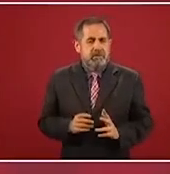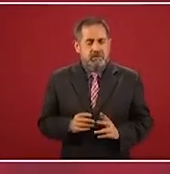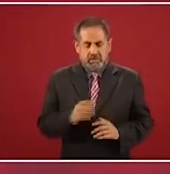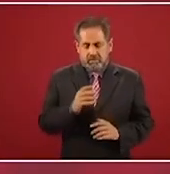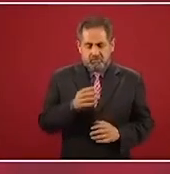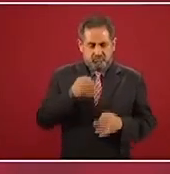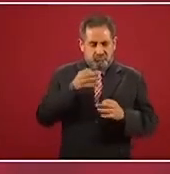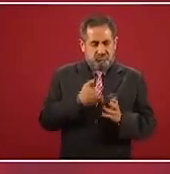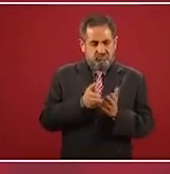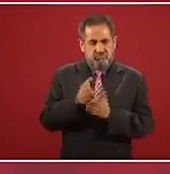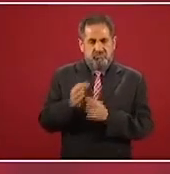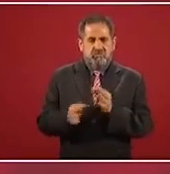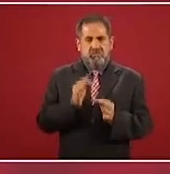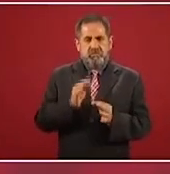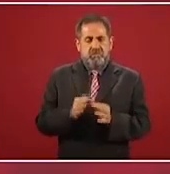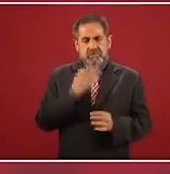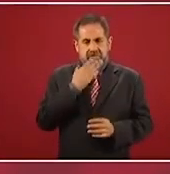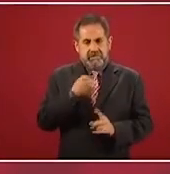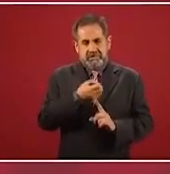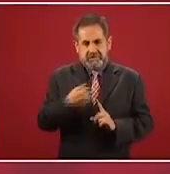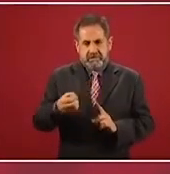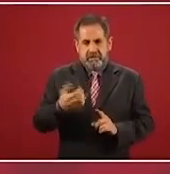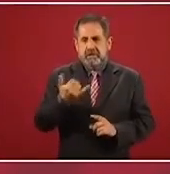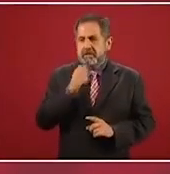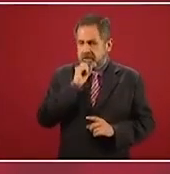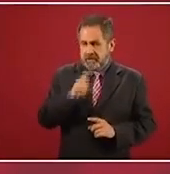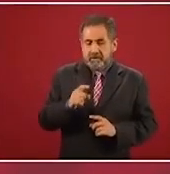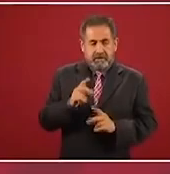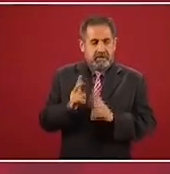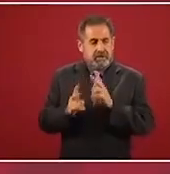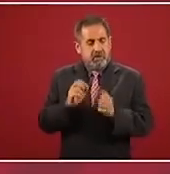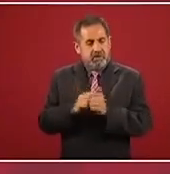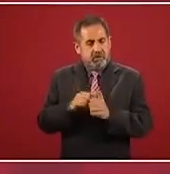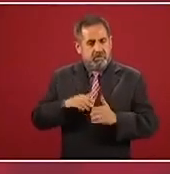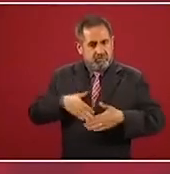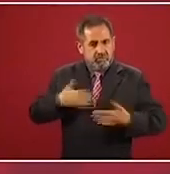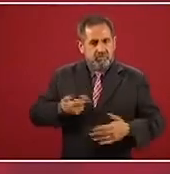integridad y se hable con la verdad.